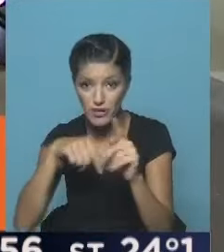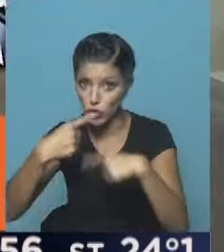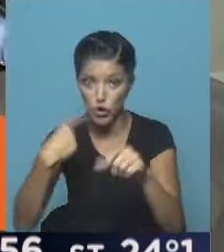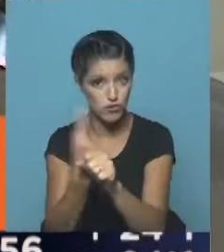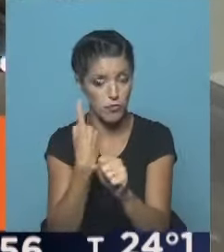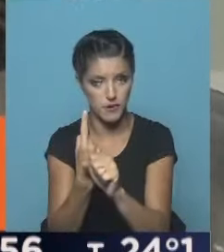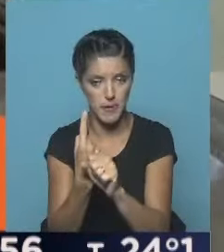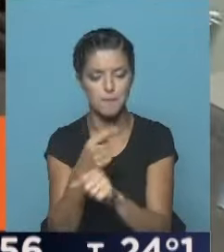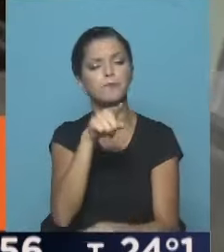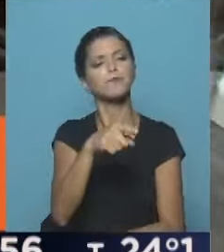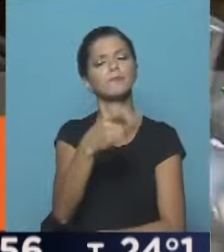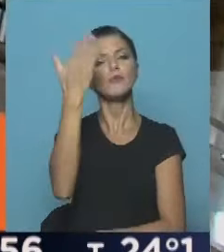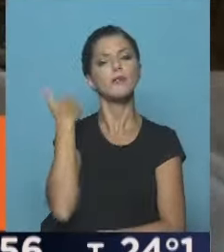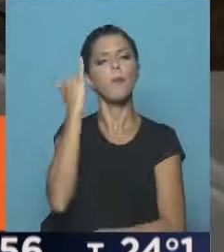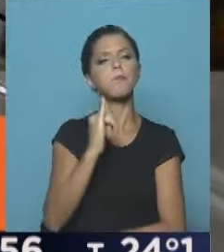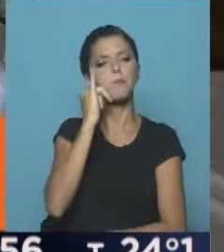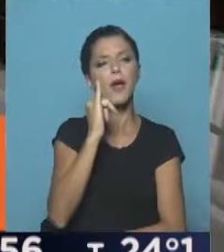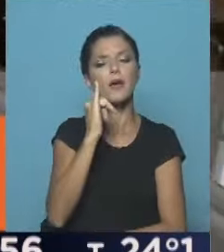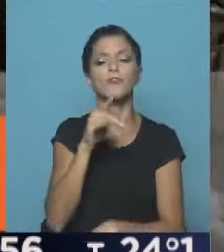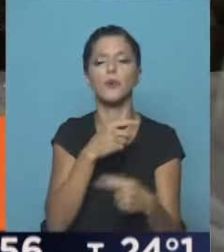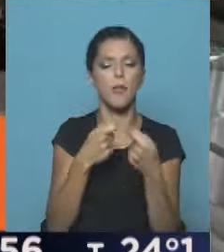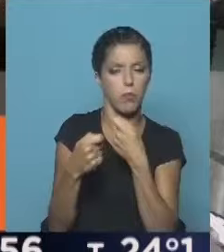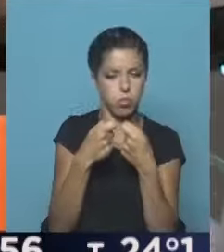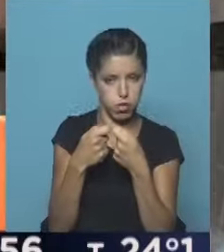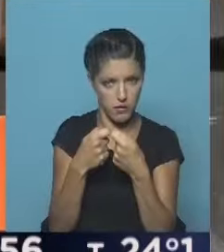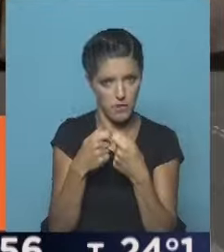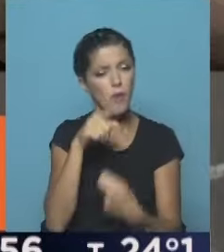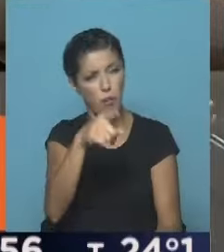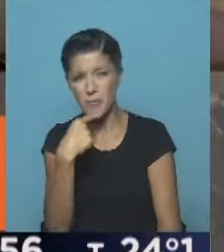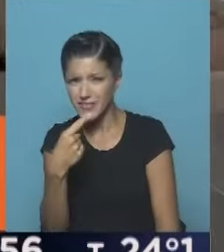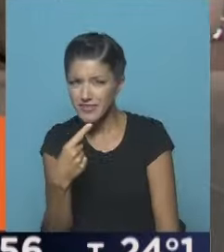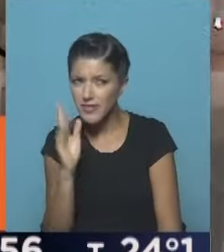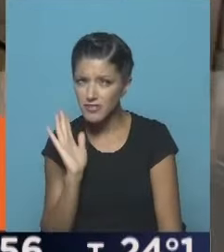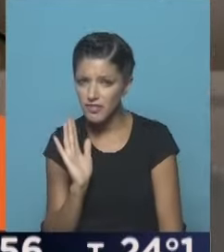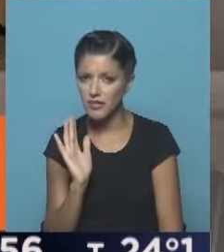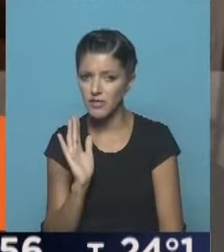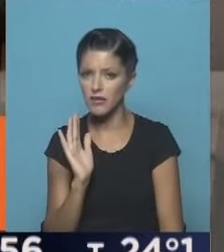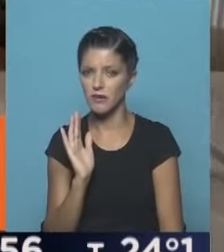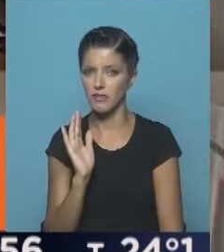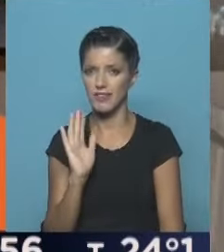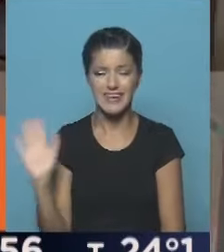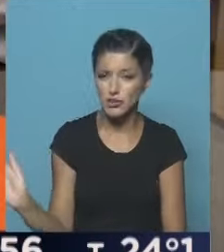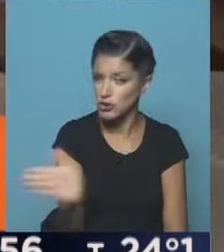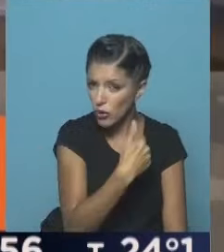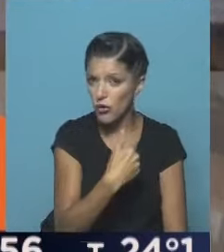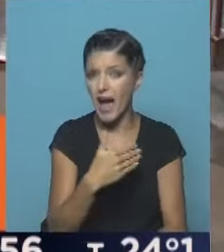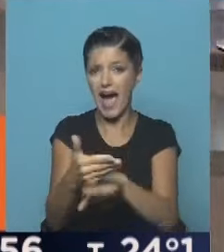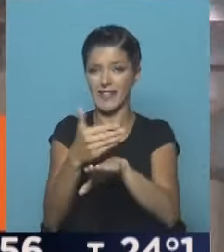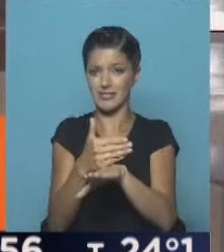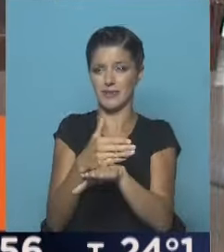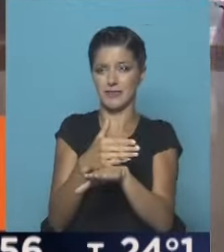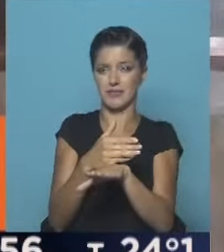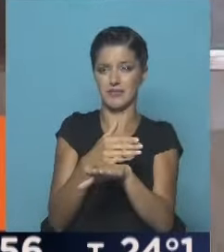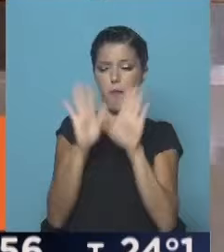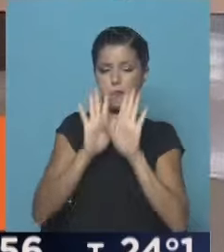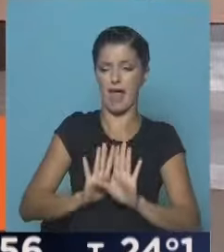al principio, hablaste de teorías conspirativas. ¿Vos podrías estar diciendo que todo esto estuvo armado así y